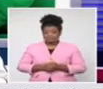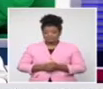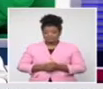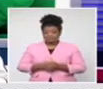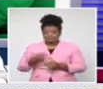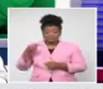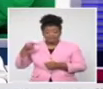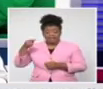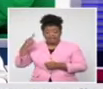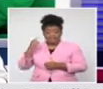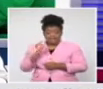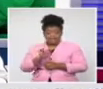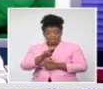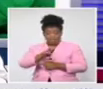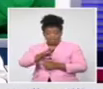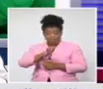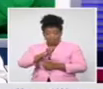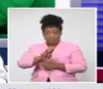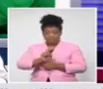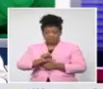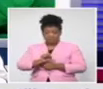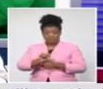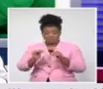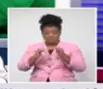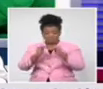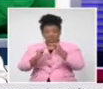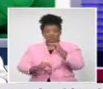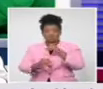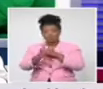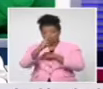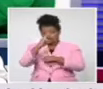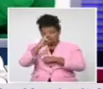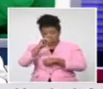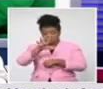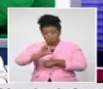los 12 menores de un año, el 50%,